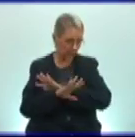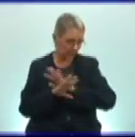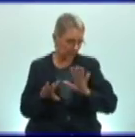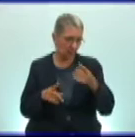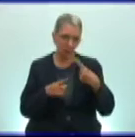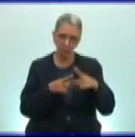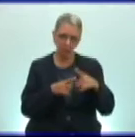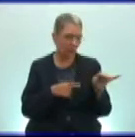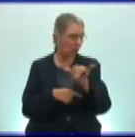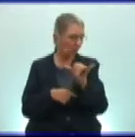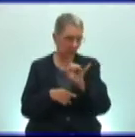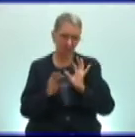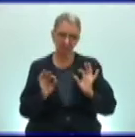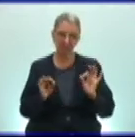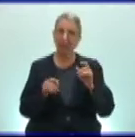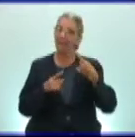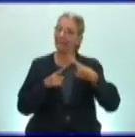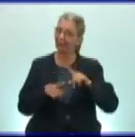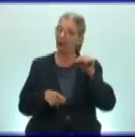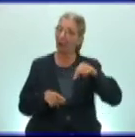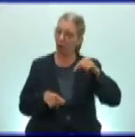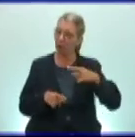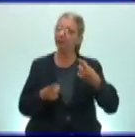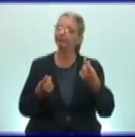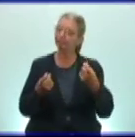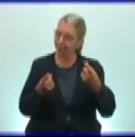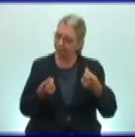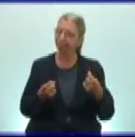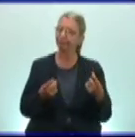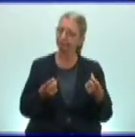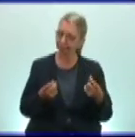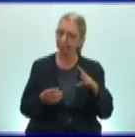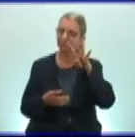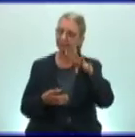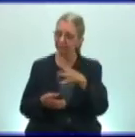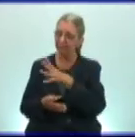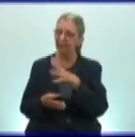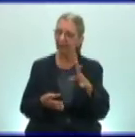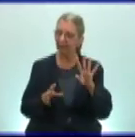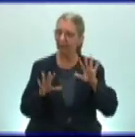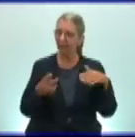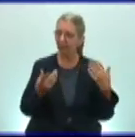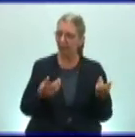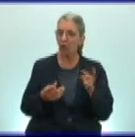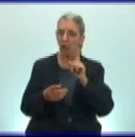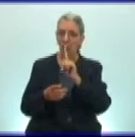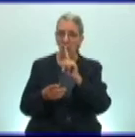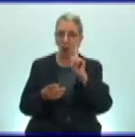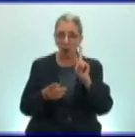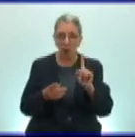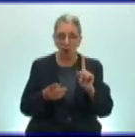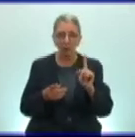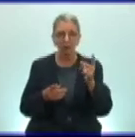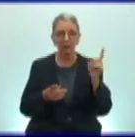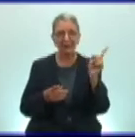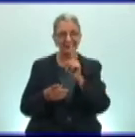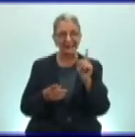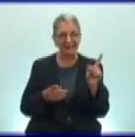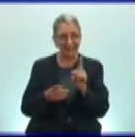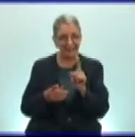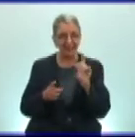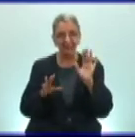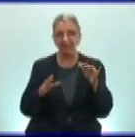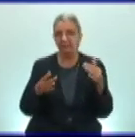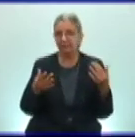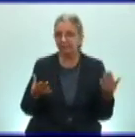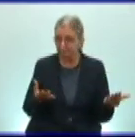Sin embargo, ahora sí necesitamos, para poder responder este inciso, trabajar con la tabla periódica que les